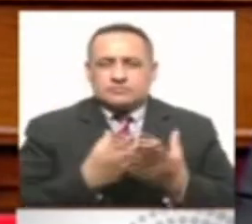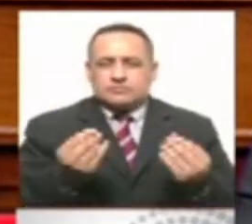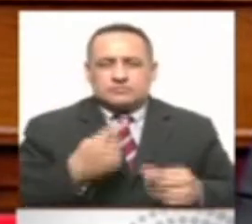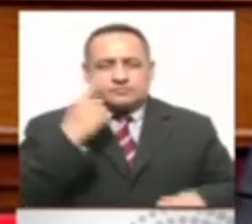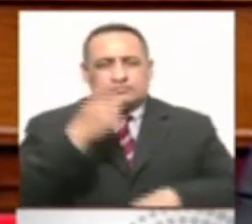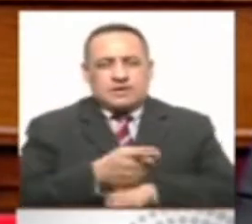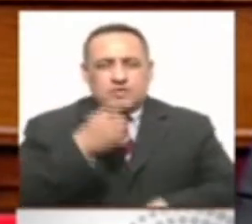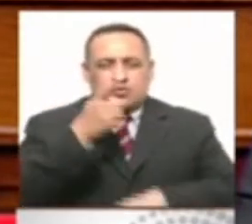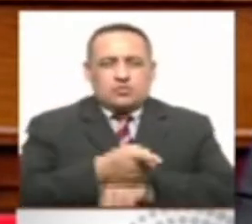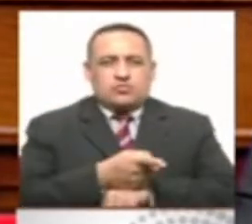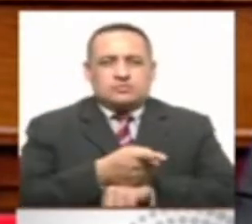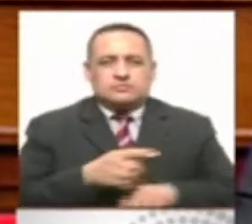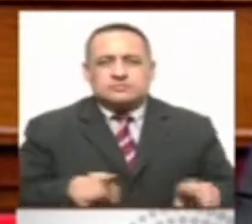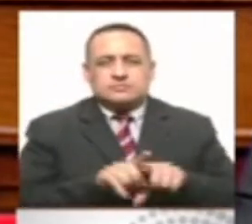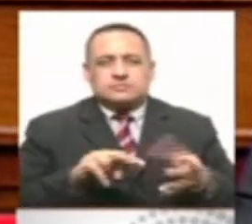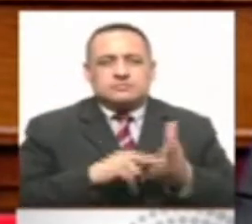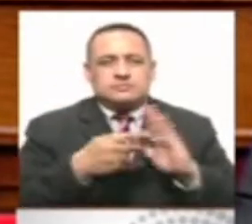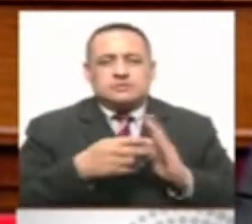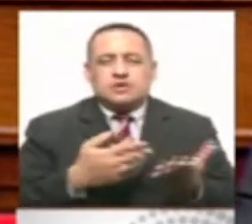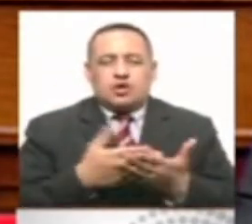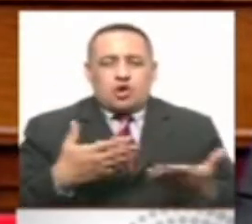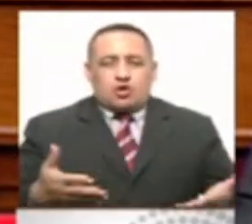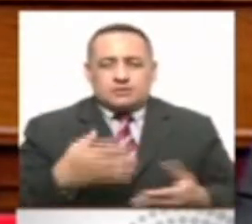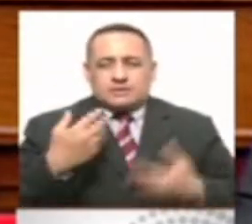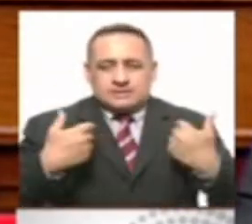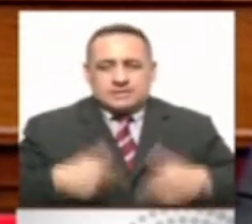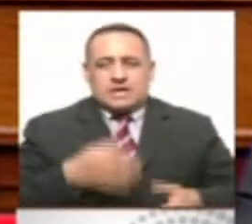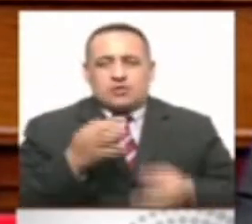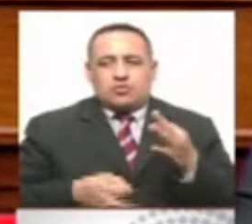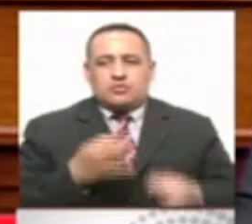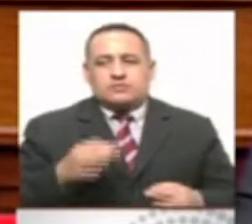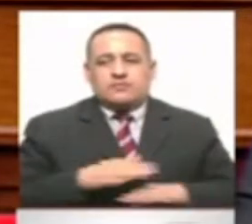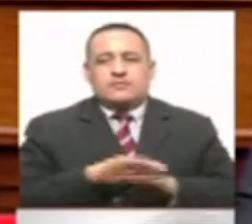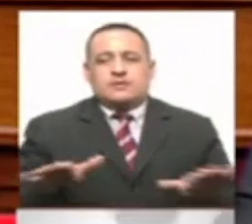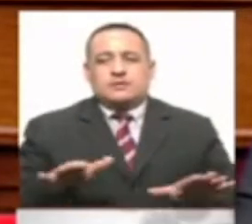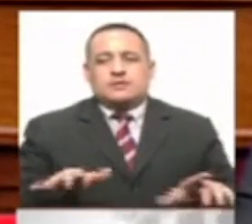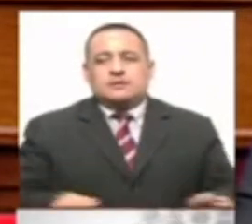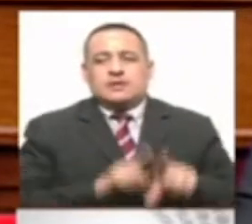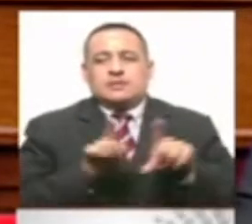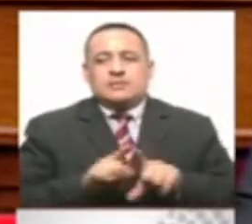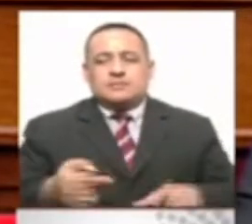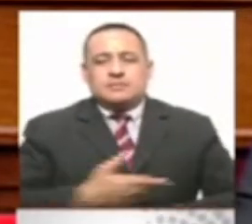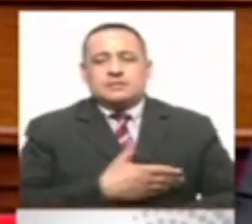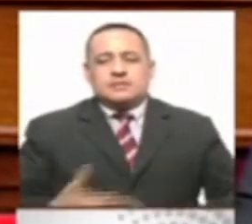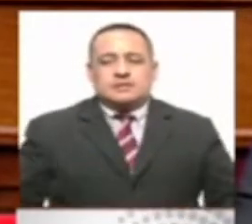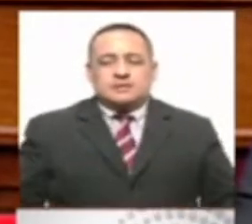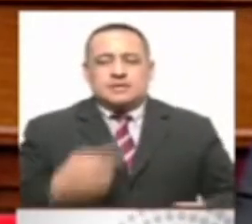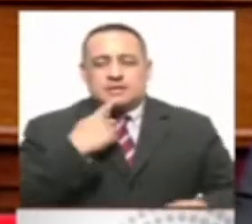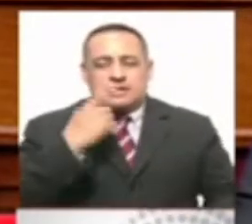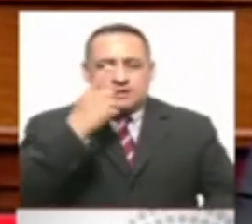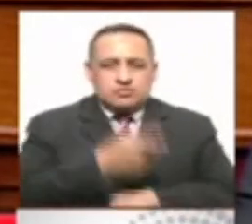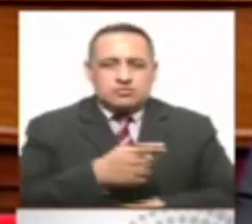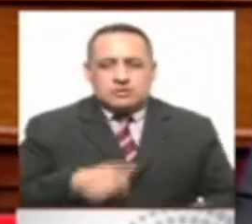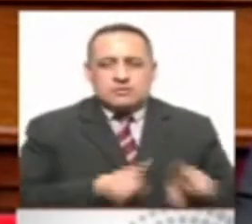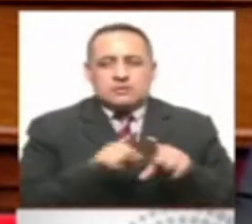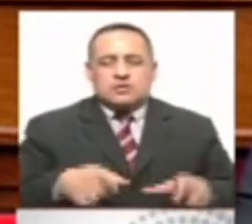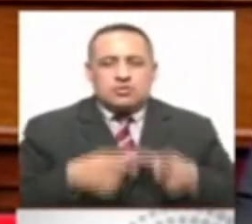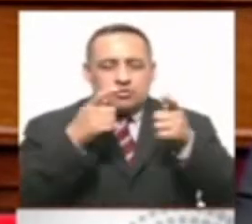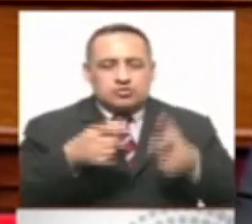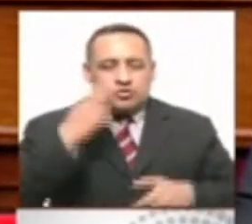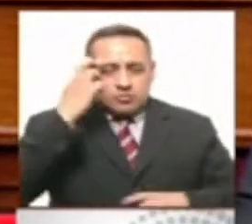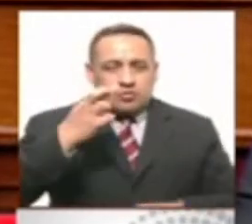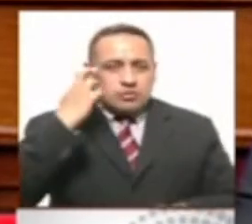en su contra constituyen cosa juzgada. Señora presidenta, la interpelación es un mecanismo de control